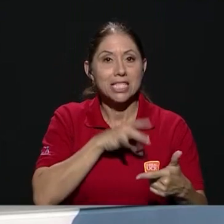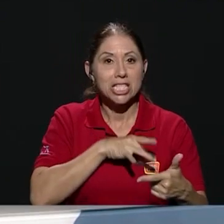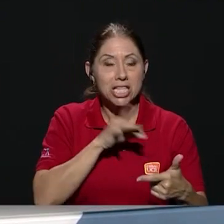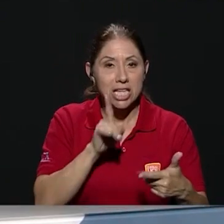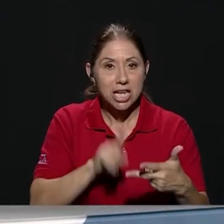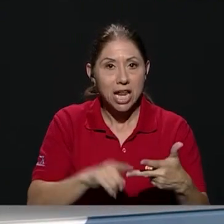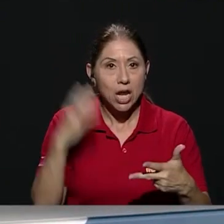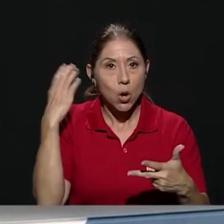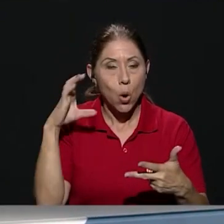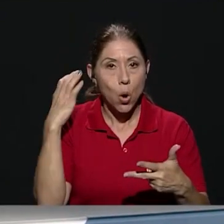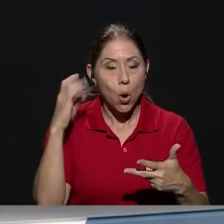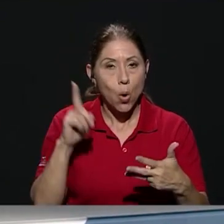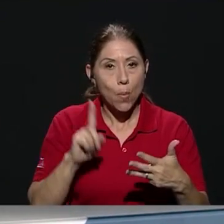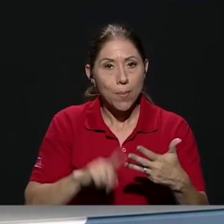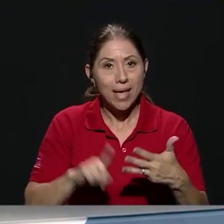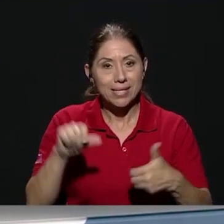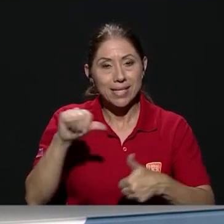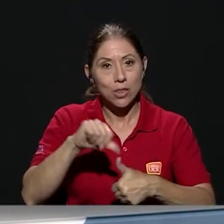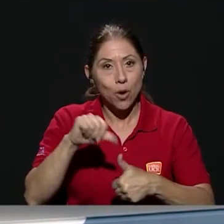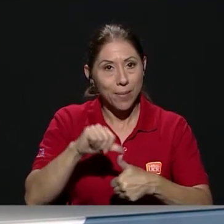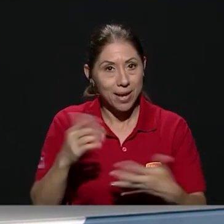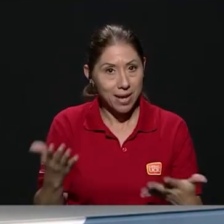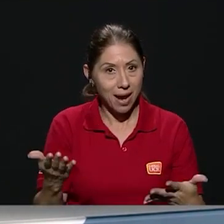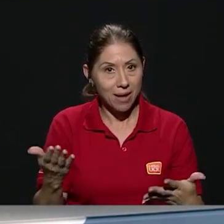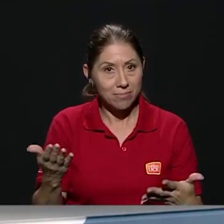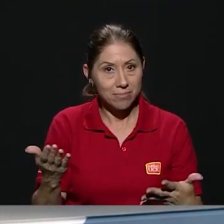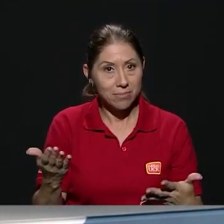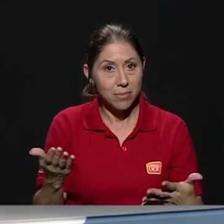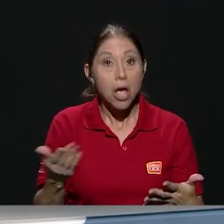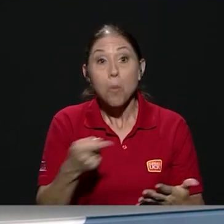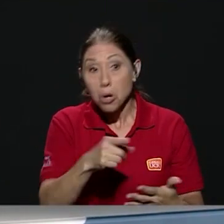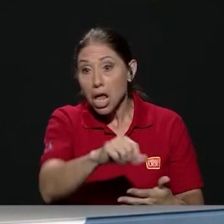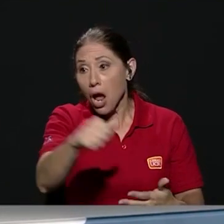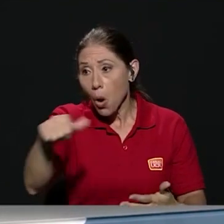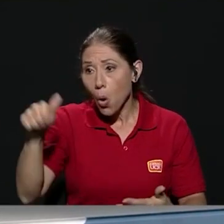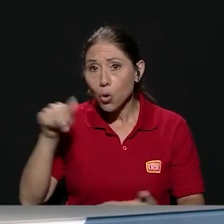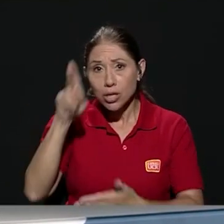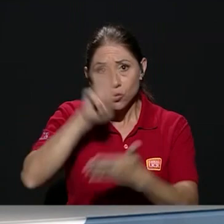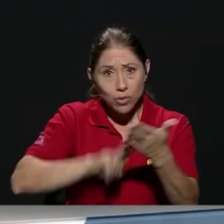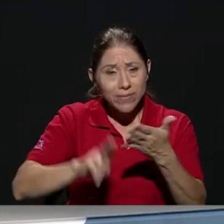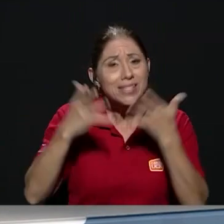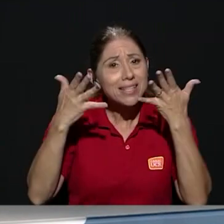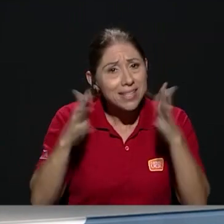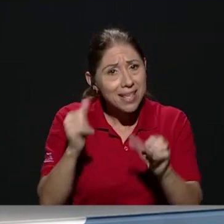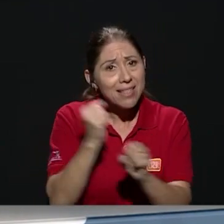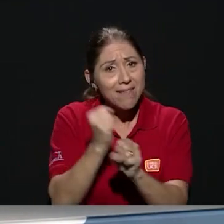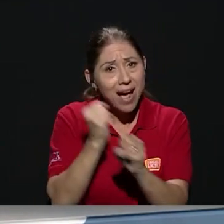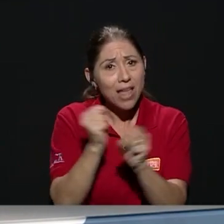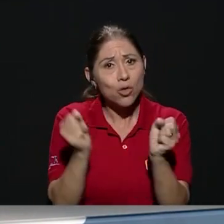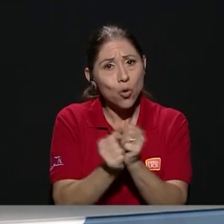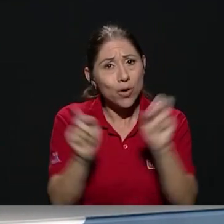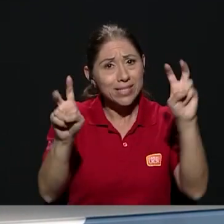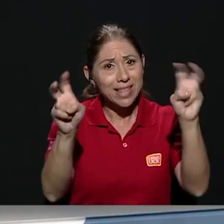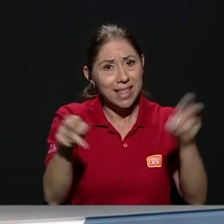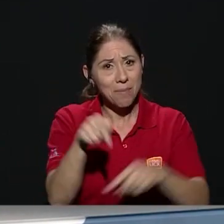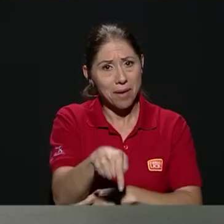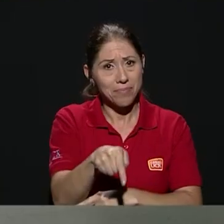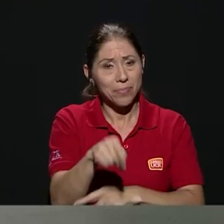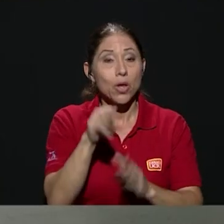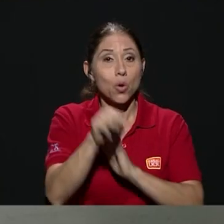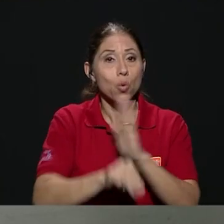con Colombia, con Centroamérica, ¿verdad? Porque hay algunas otras universidades que han ido trabajando este tema de un